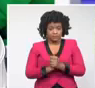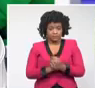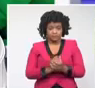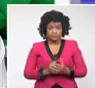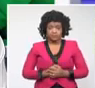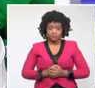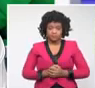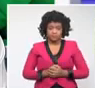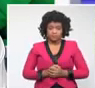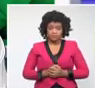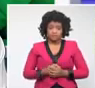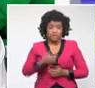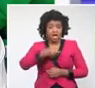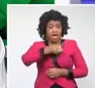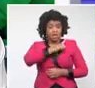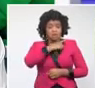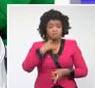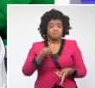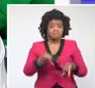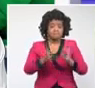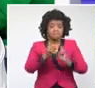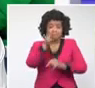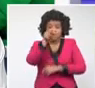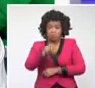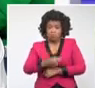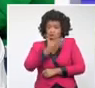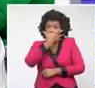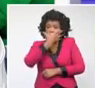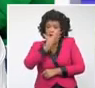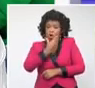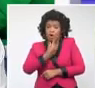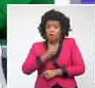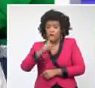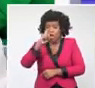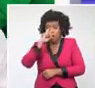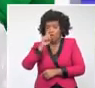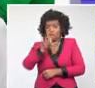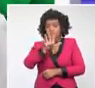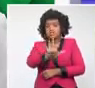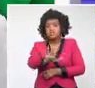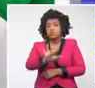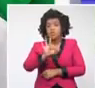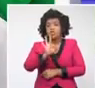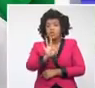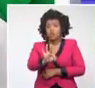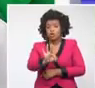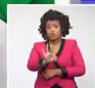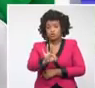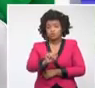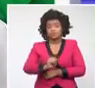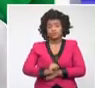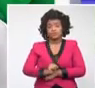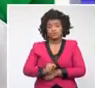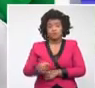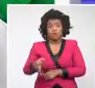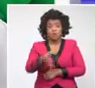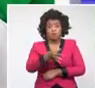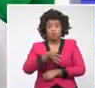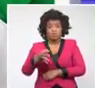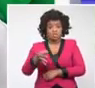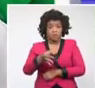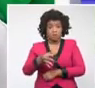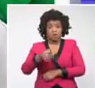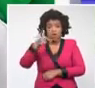Fallece ayer un paciente relativamente joven, 58 años de edad, del municipio Jovellanos, en